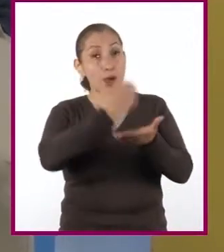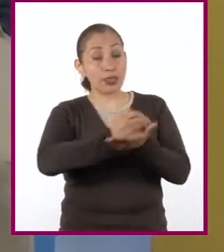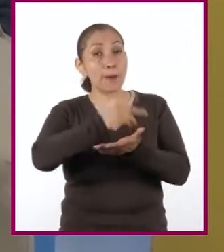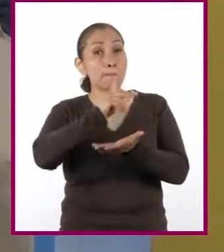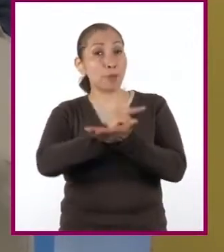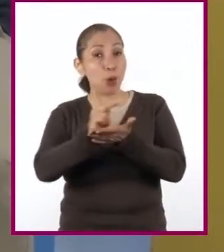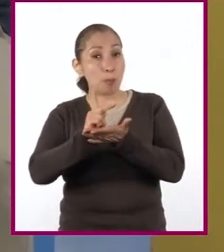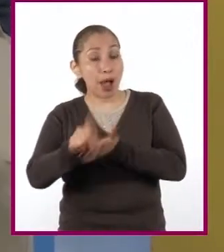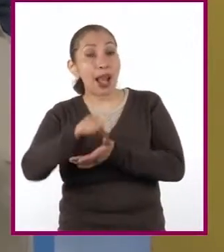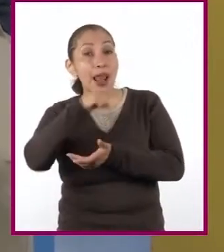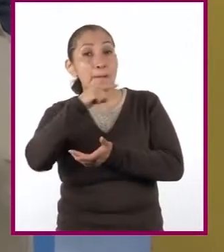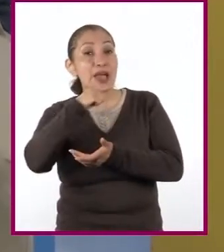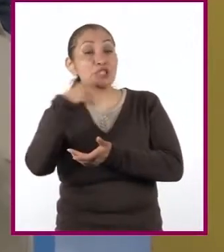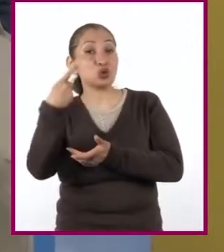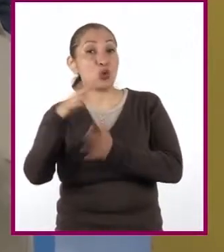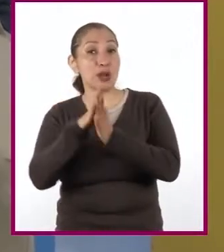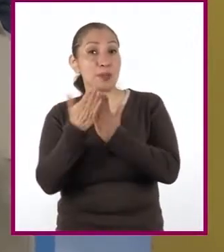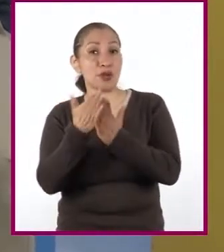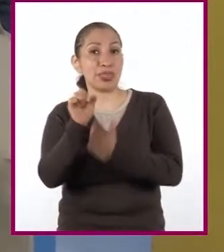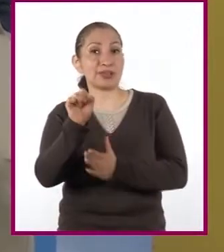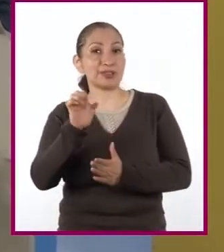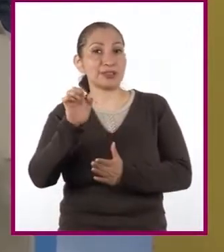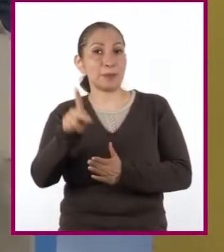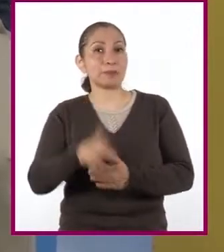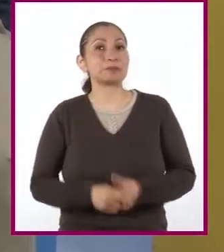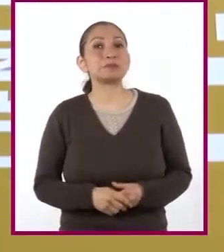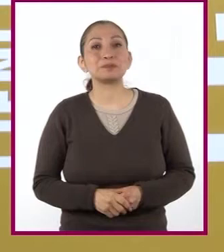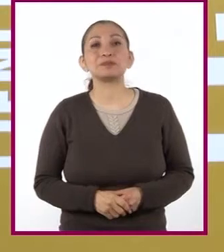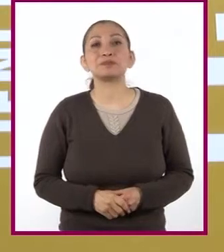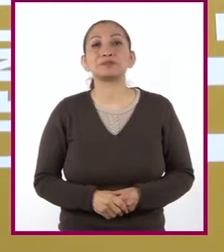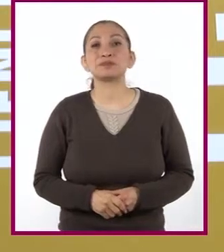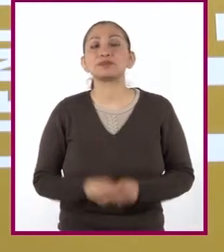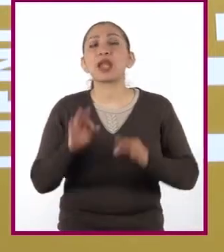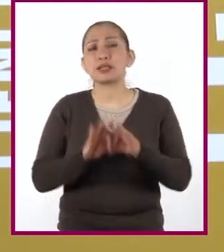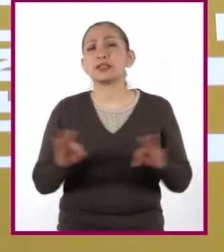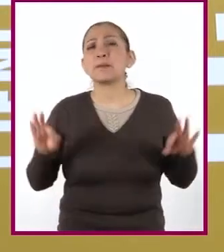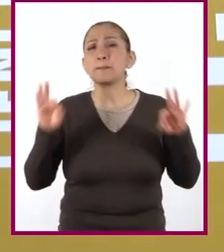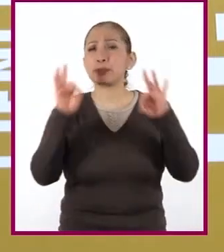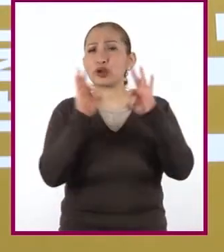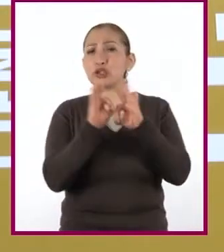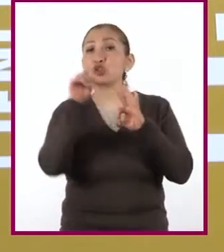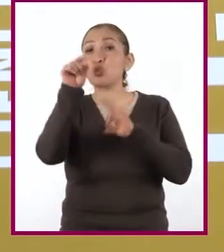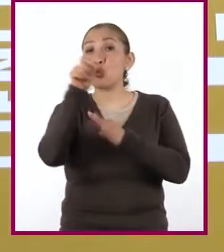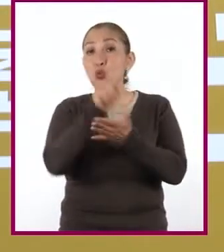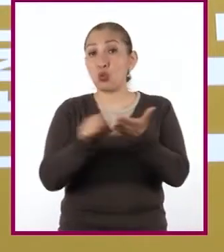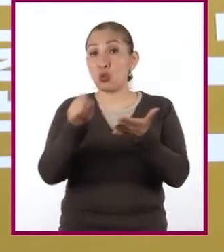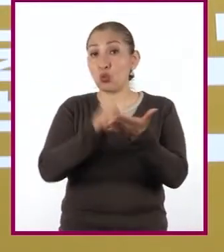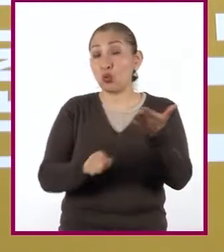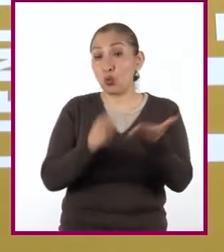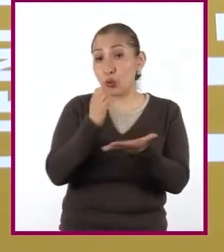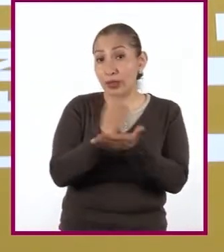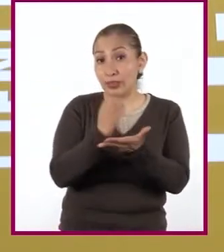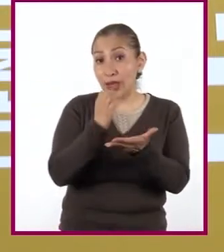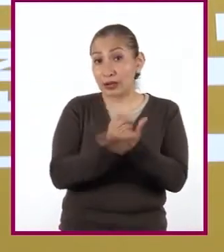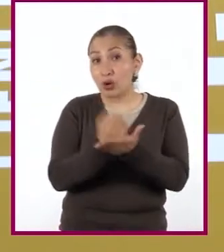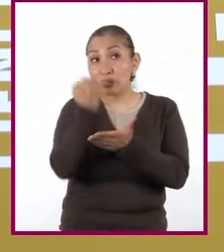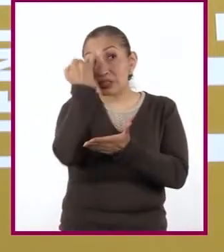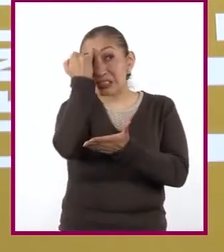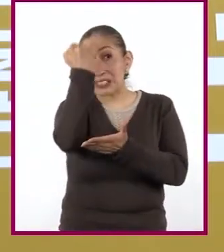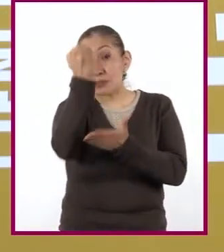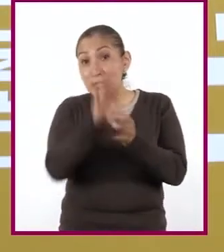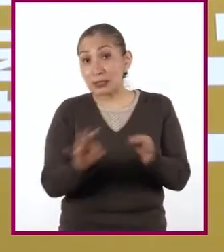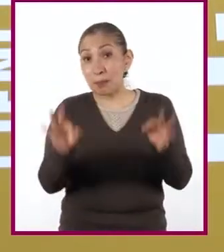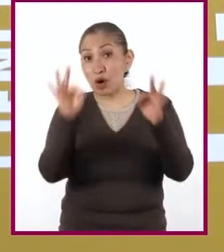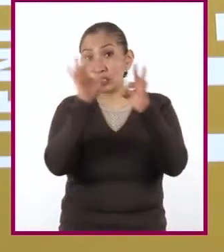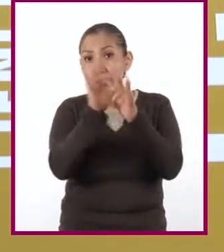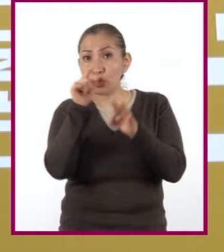bolígrafo, lápiz y su libro de texto. Es importante que escriban en su cuaderno las ideas principales